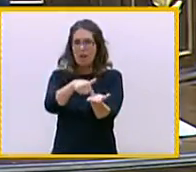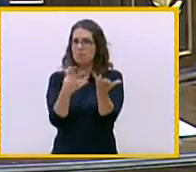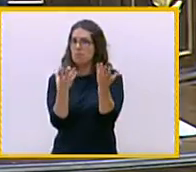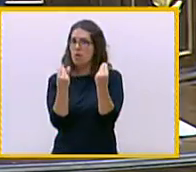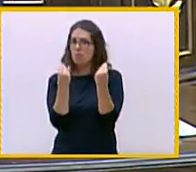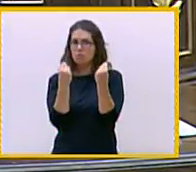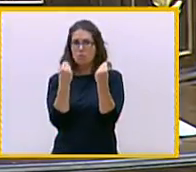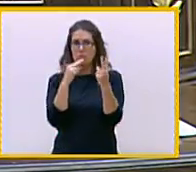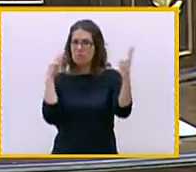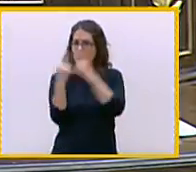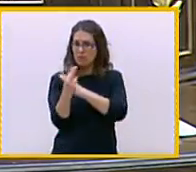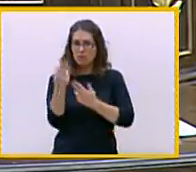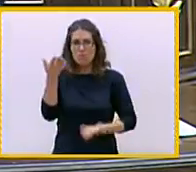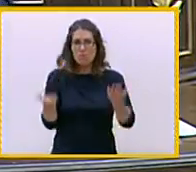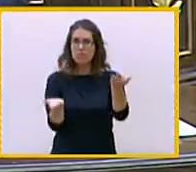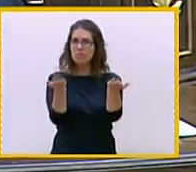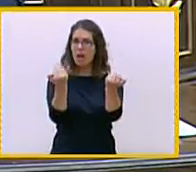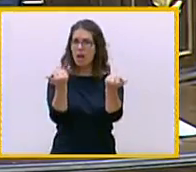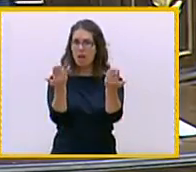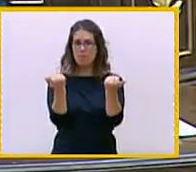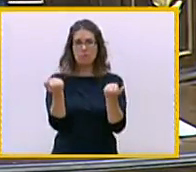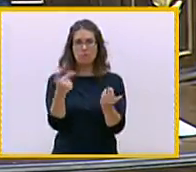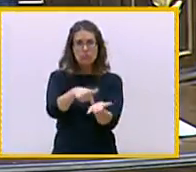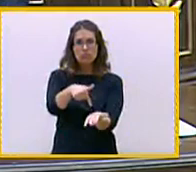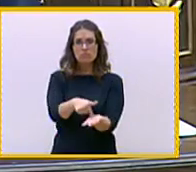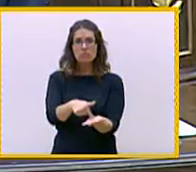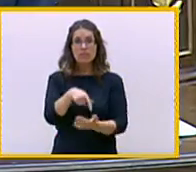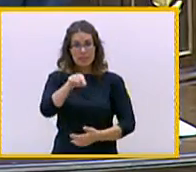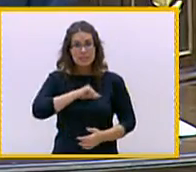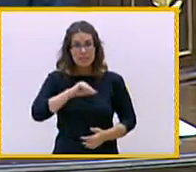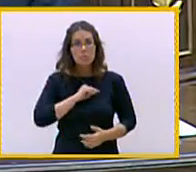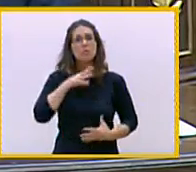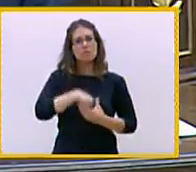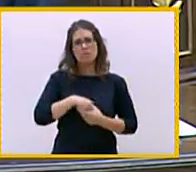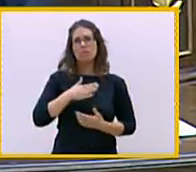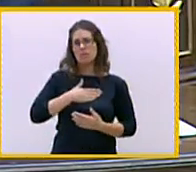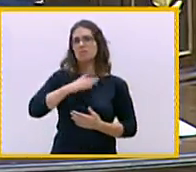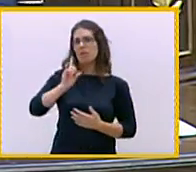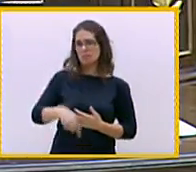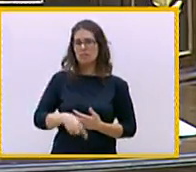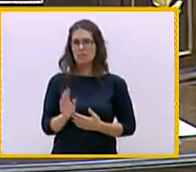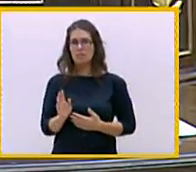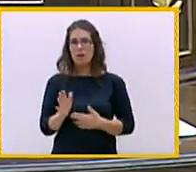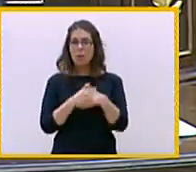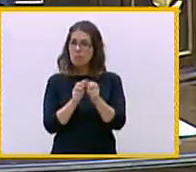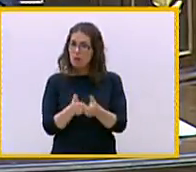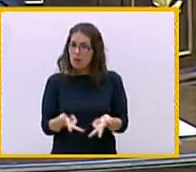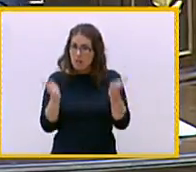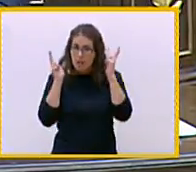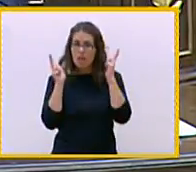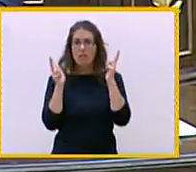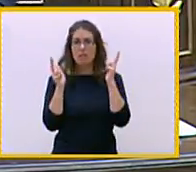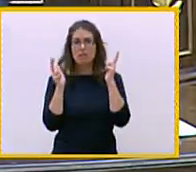respuestas justas. Este sentimiento también forma parte del Estado de la Nación. La